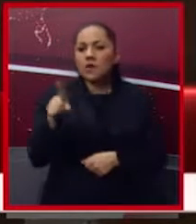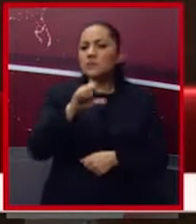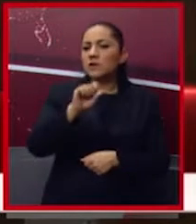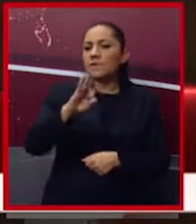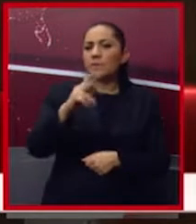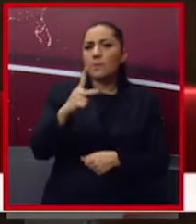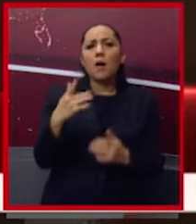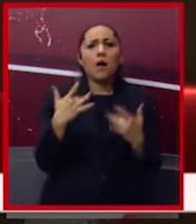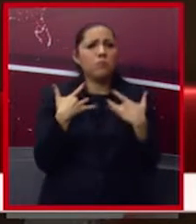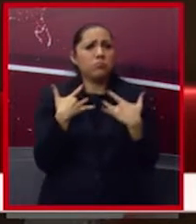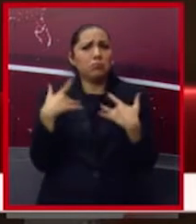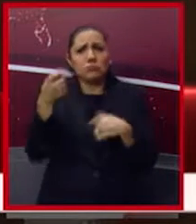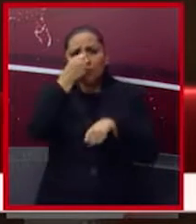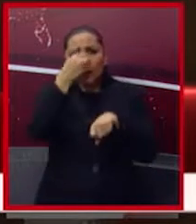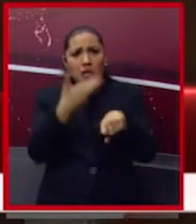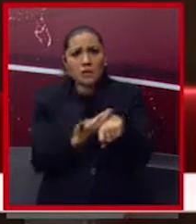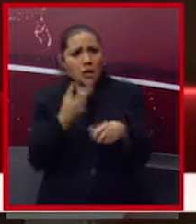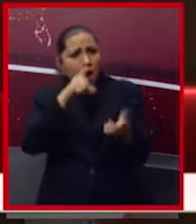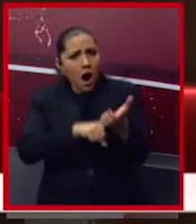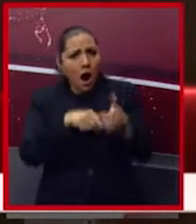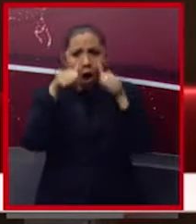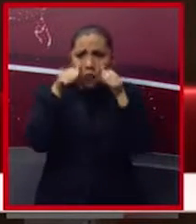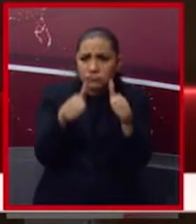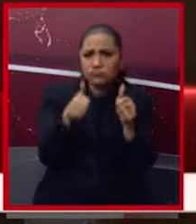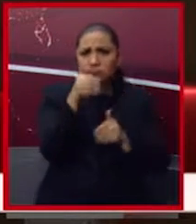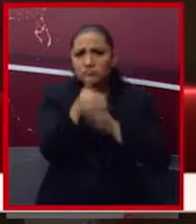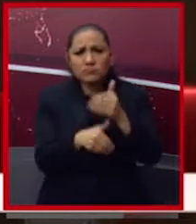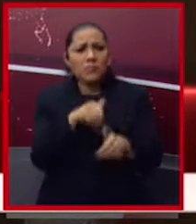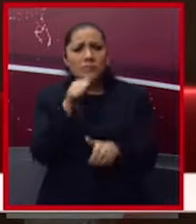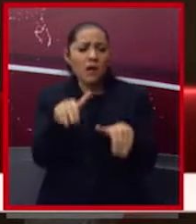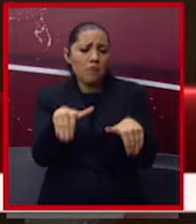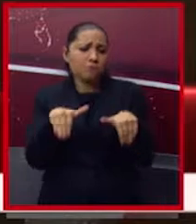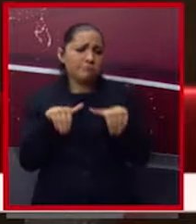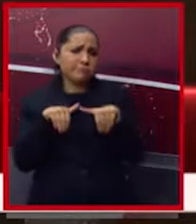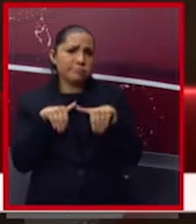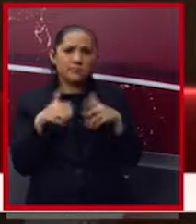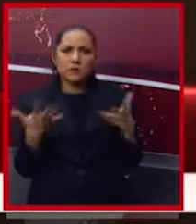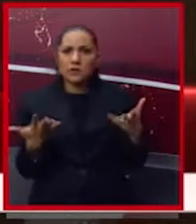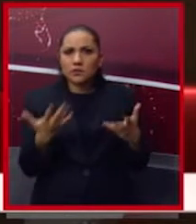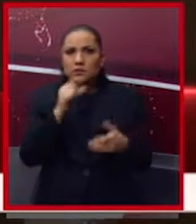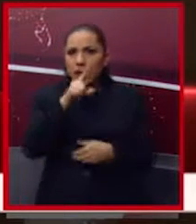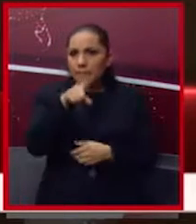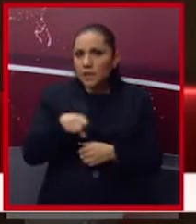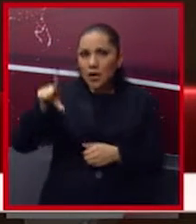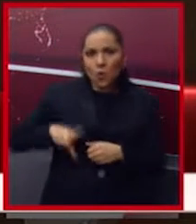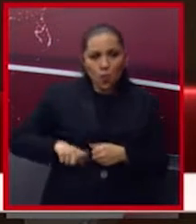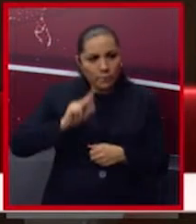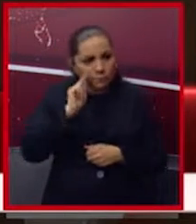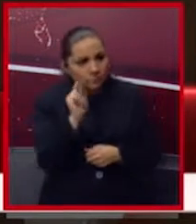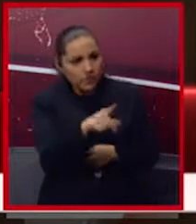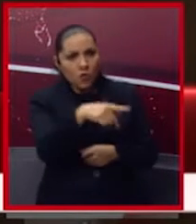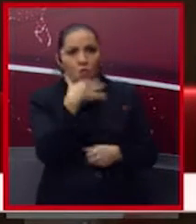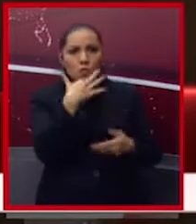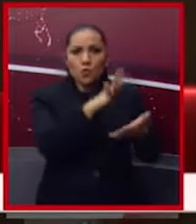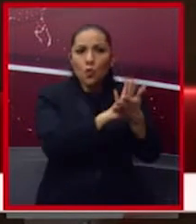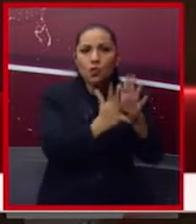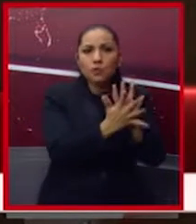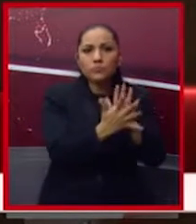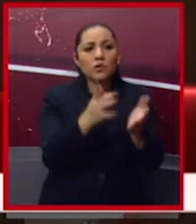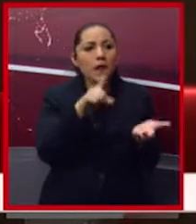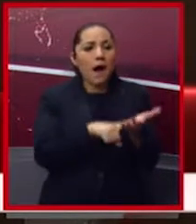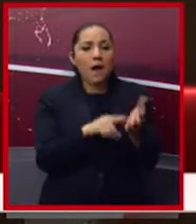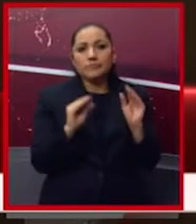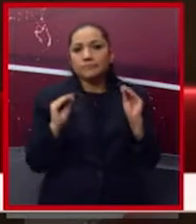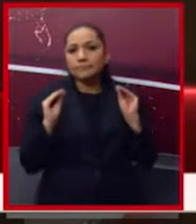Procuraduría General de la República está pasmada y se queda quieta ante los casos de corrupción. Lo que está ocurriendo